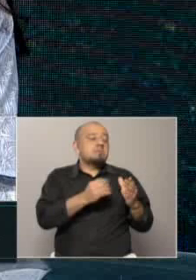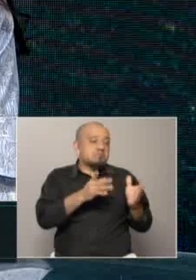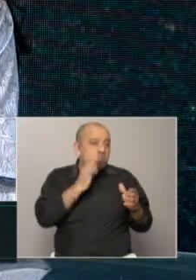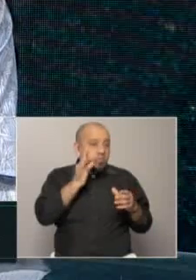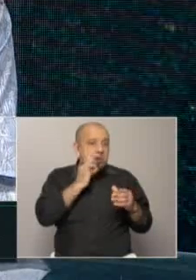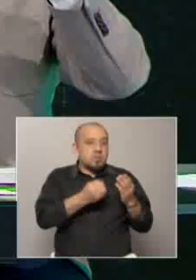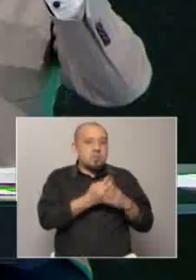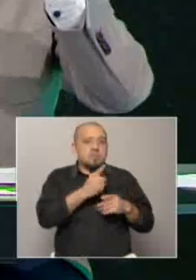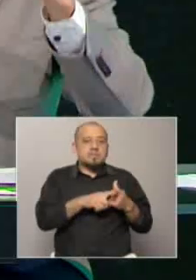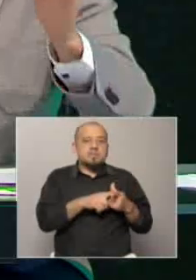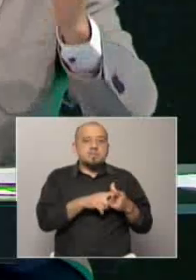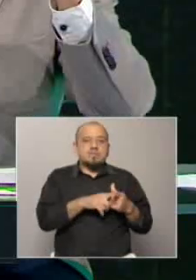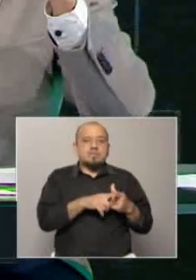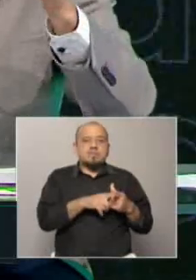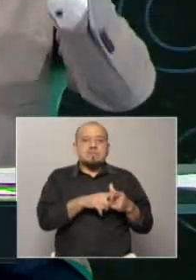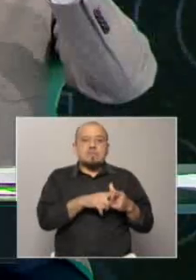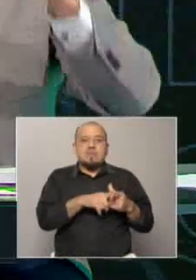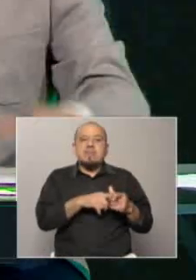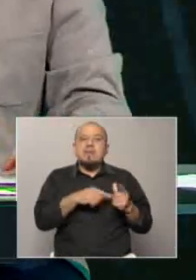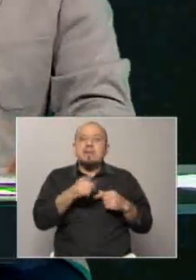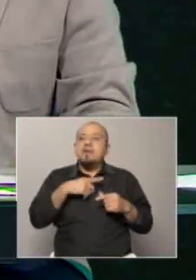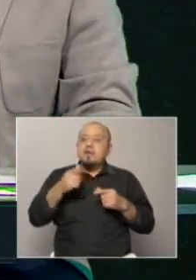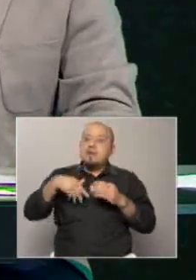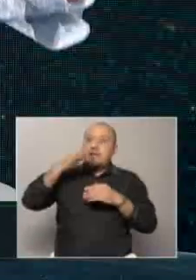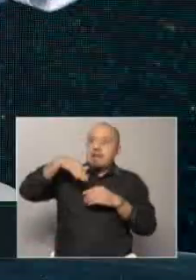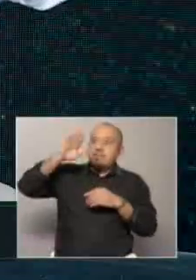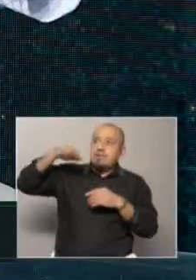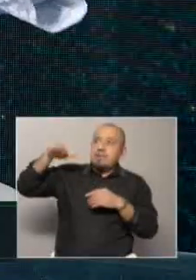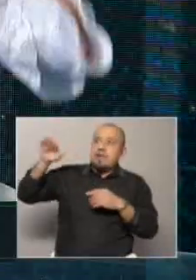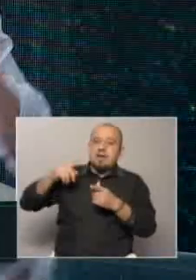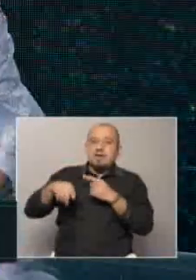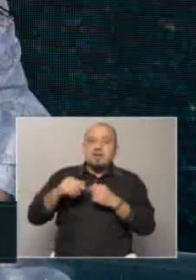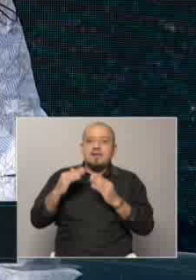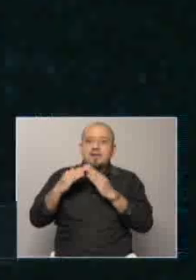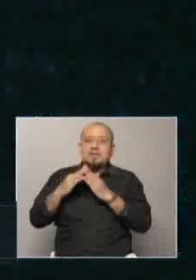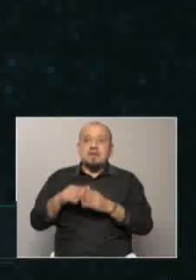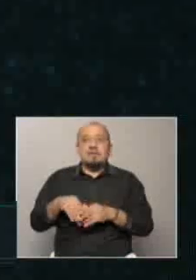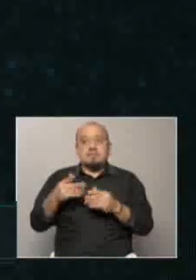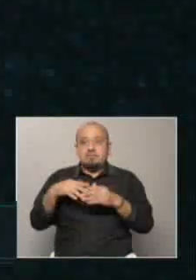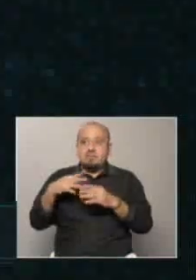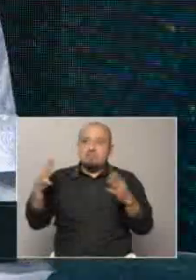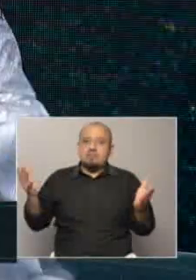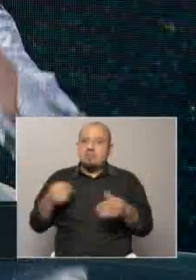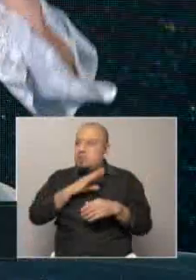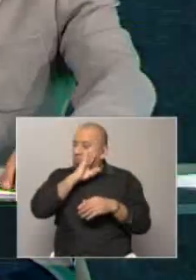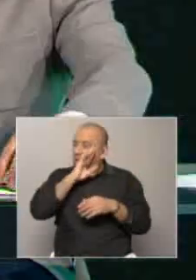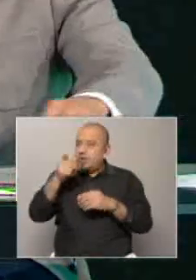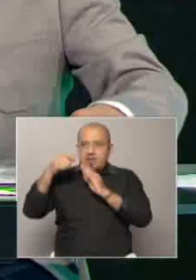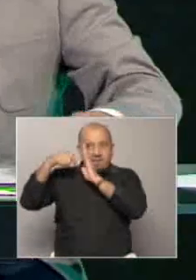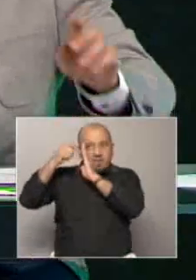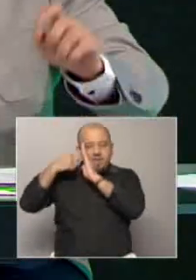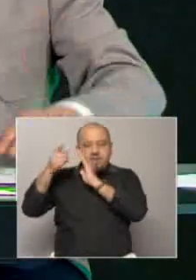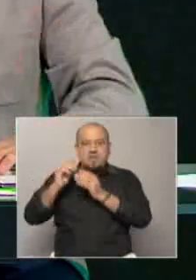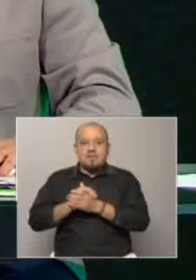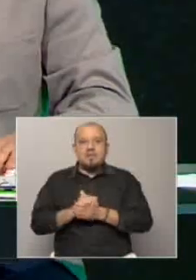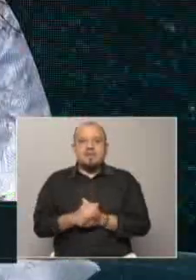¿no? No, y el tiempo que le lleva a limpiar la casa, ¿vieron lo que es la casa? O sea. Ahí ya tiene que estar una parte del día, está ahí con eso, son muchos cuartos. Qué video. Sí.